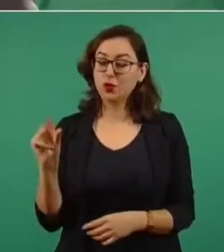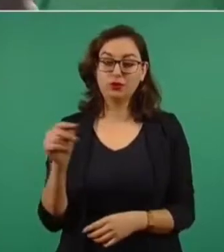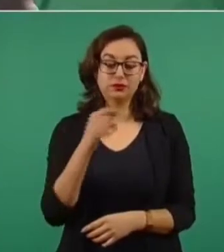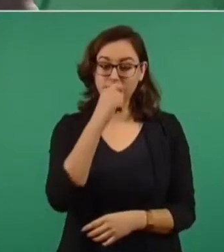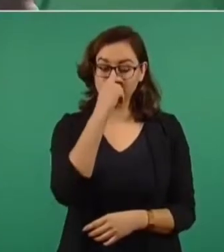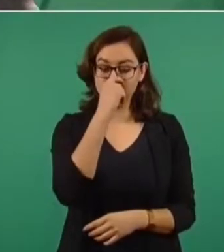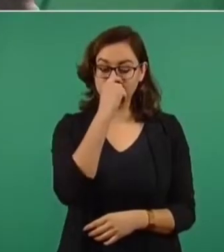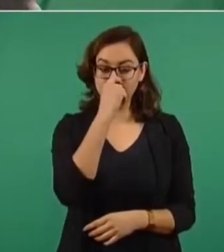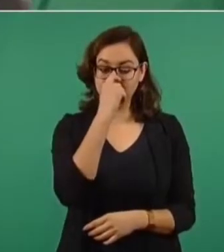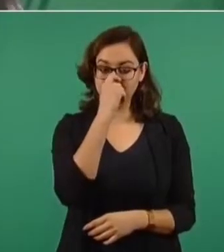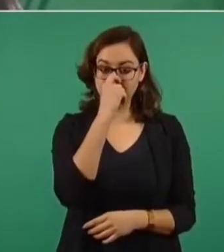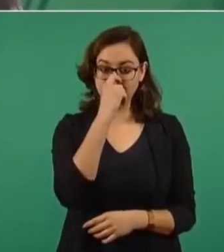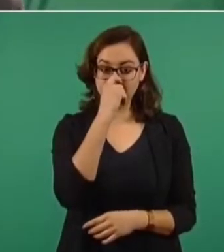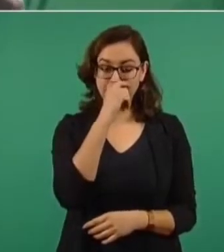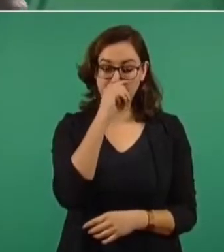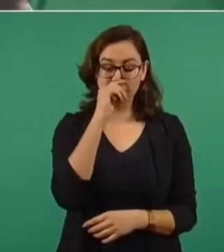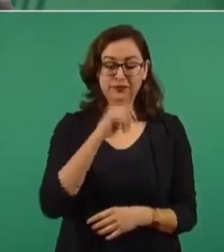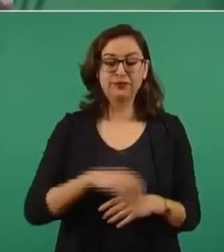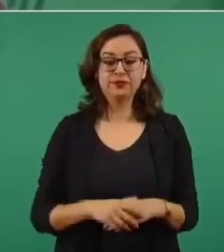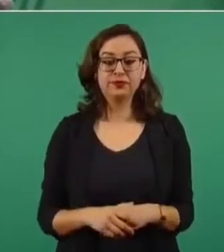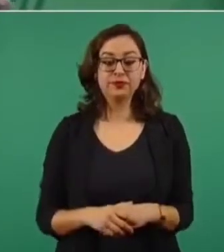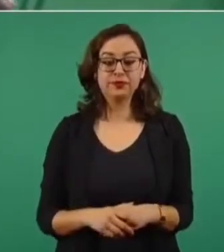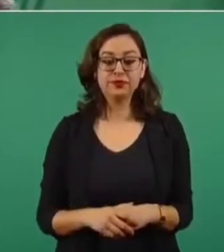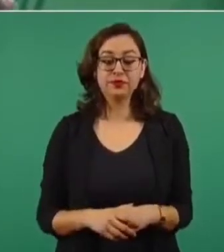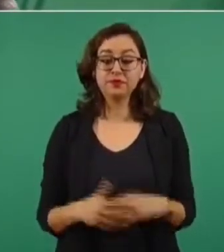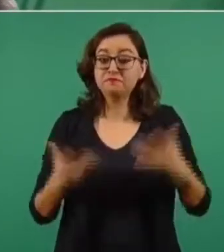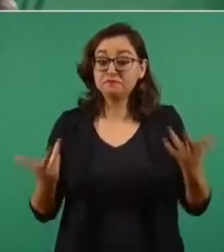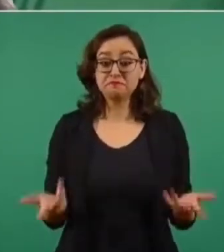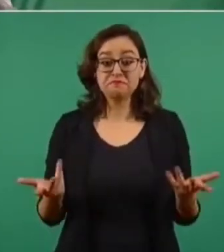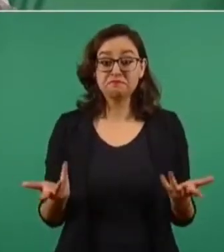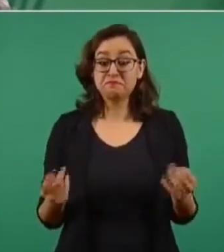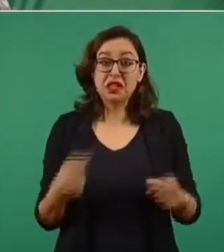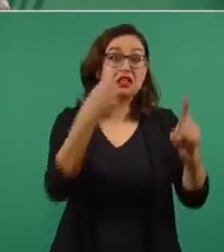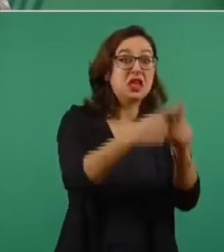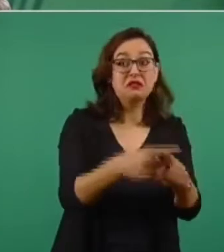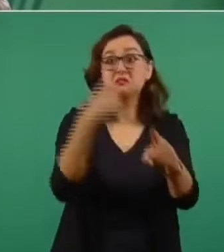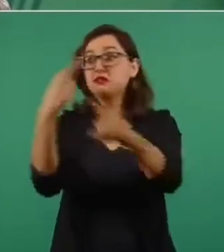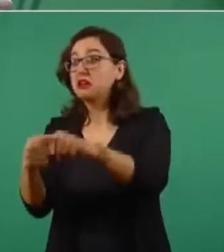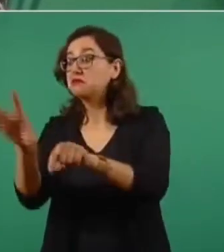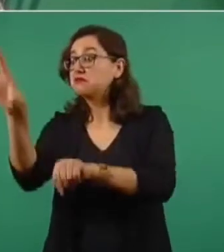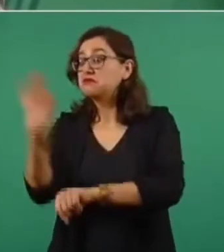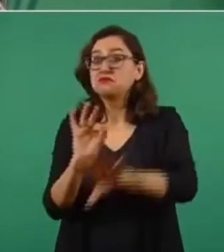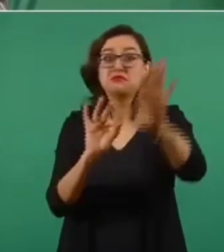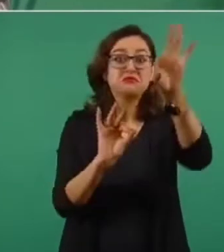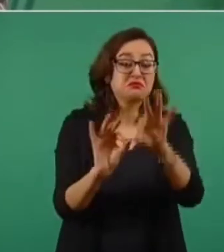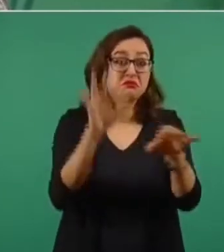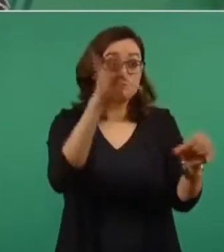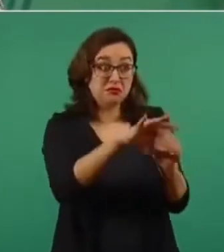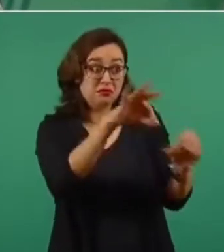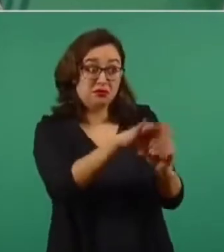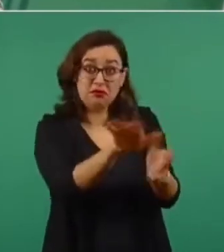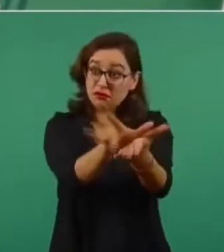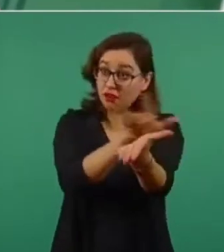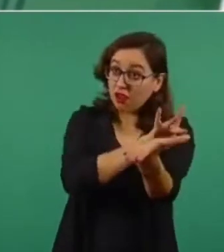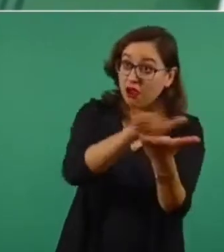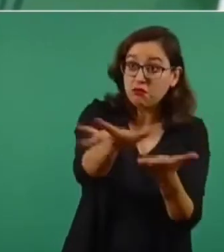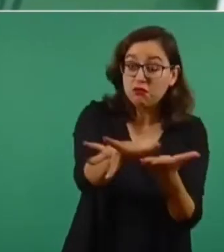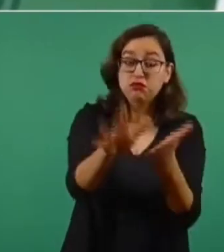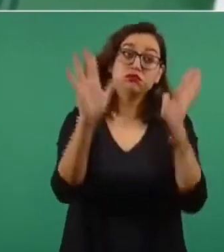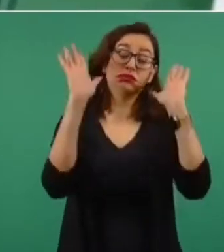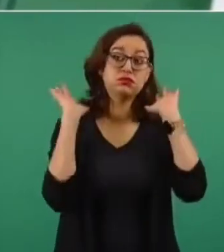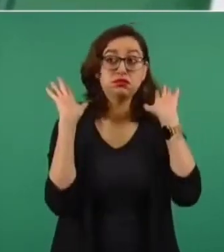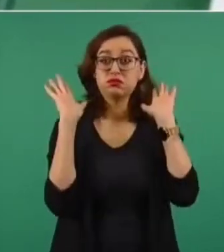No, sea quien sea, si el pueblo lo decide, debe tener la oportunidad